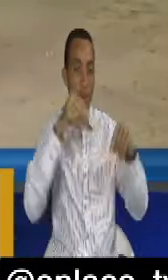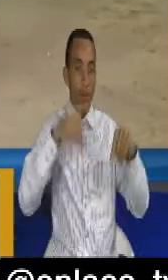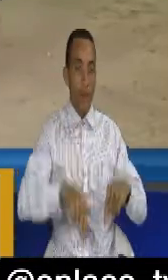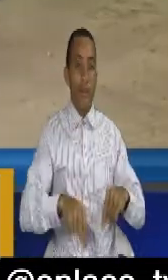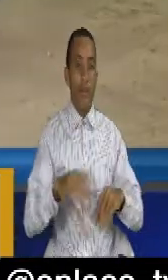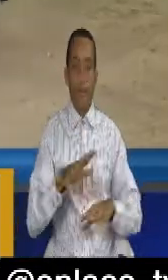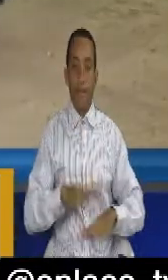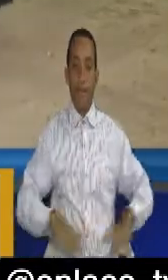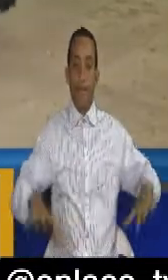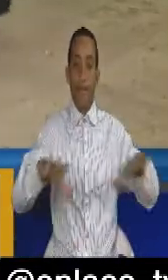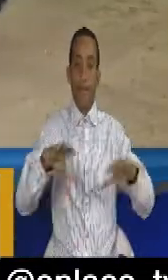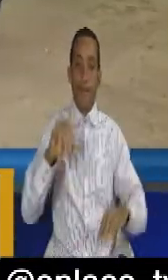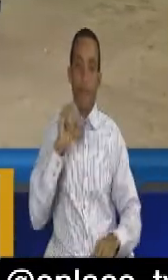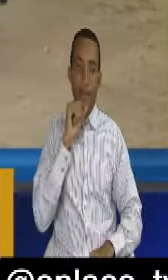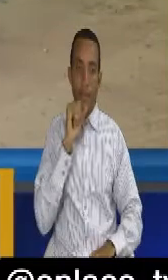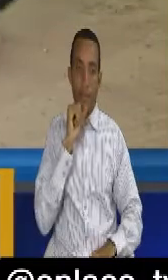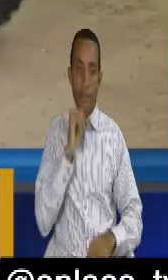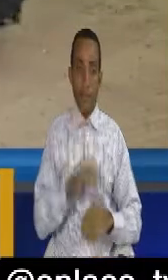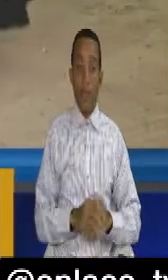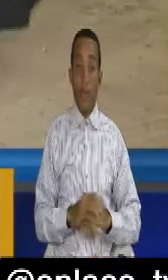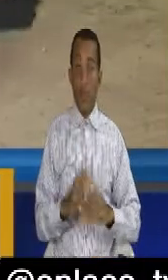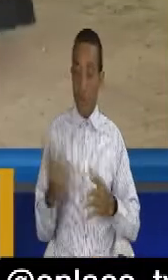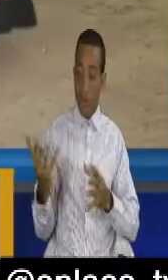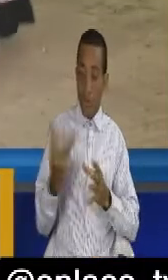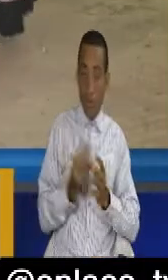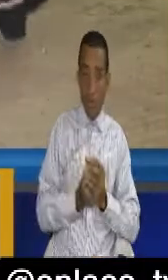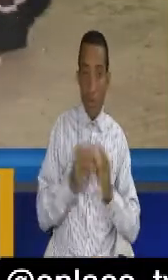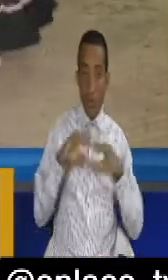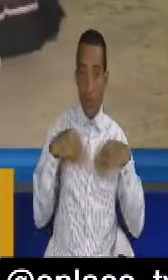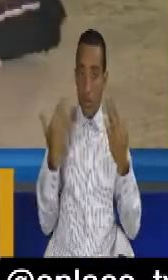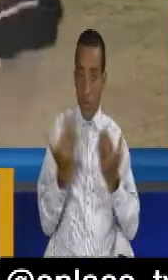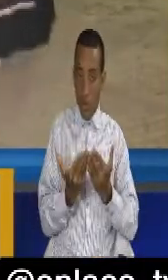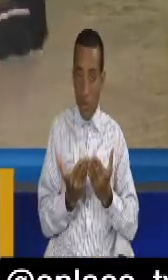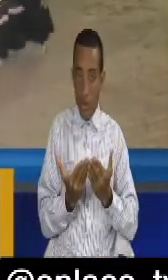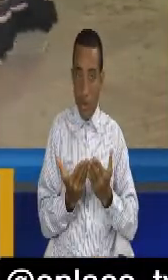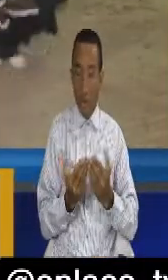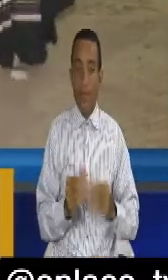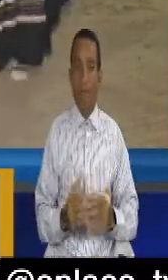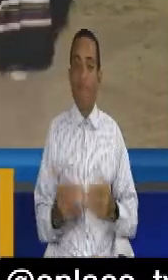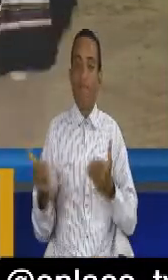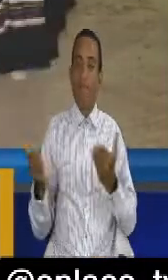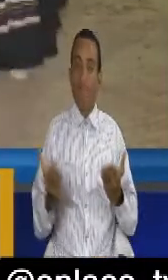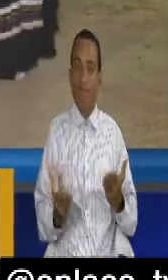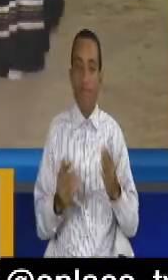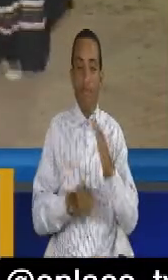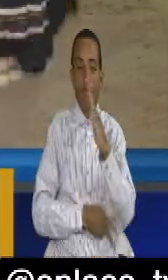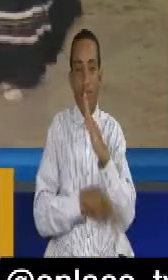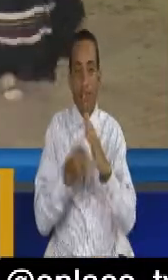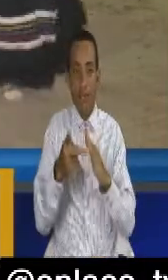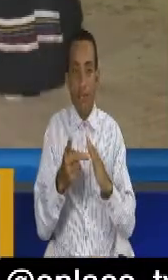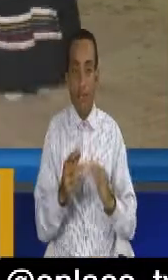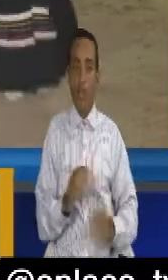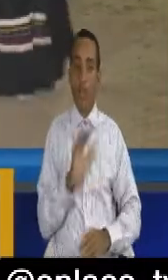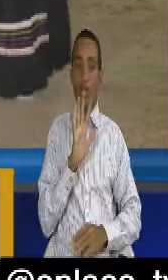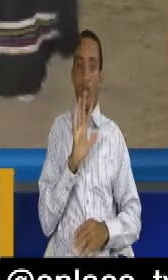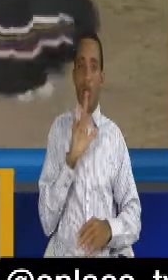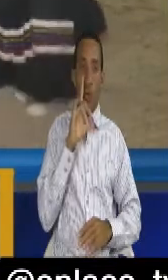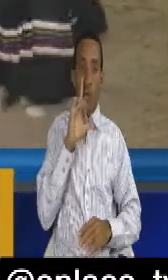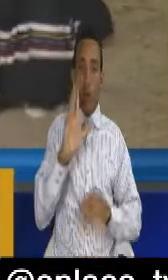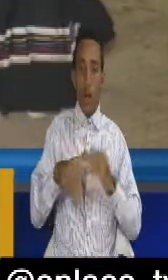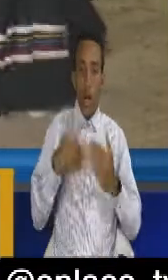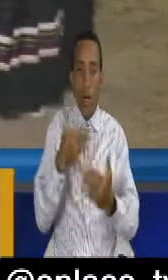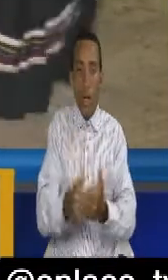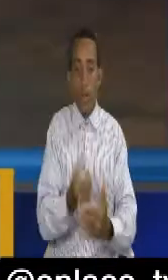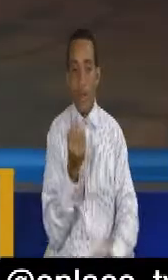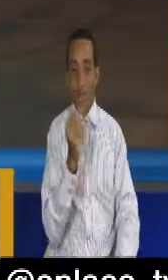a que hagan parte de nuestras escuelas de formación culturales. Estamos recibiendo hojas de vida desde el 5 de julio hasta el 14 de